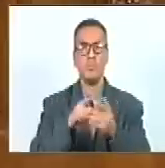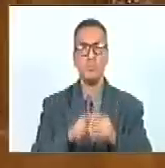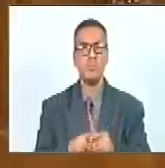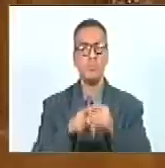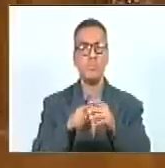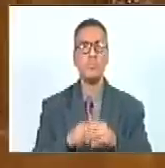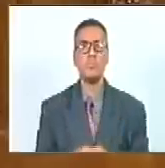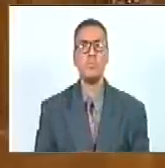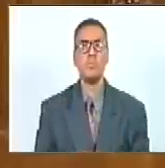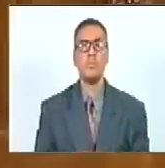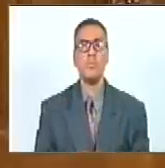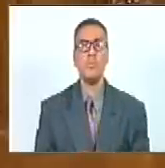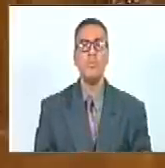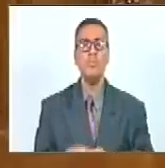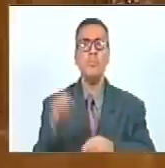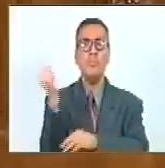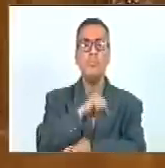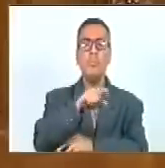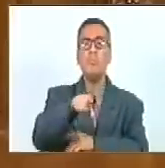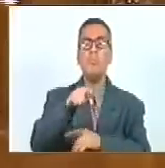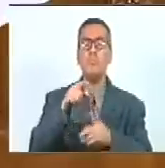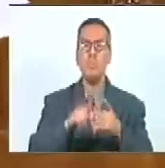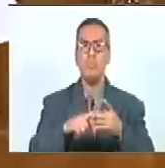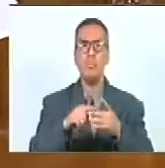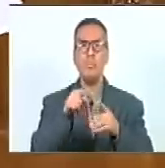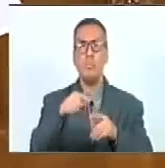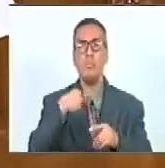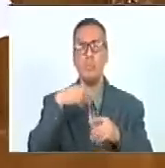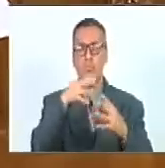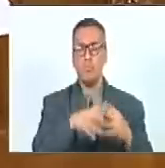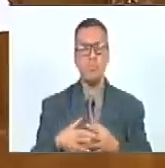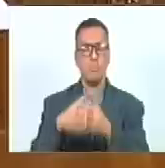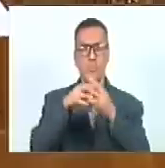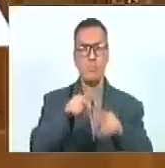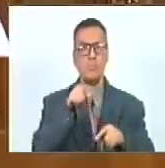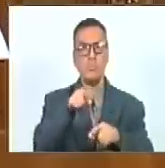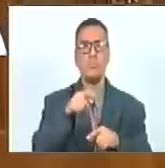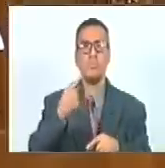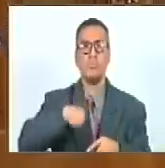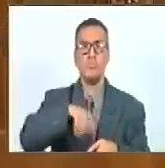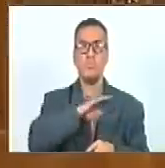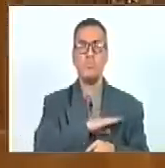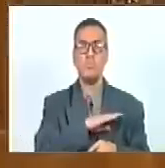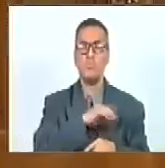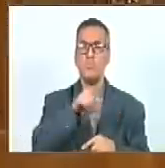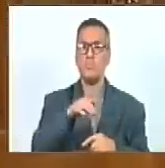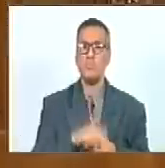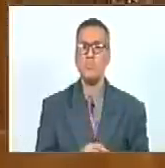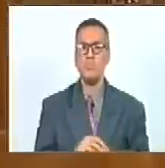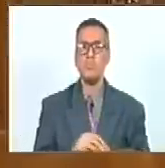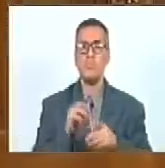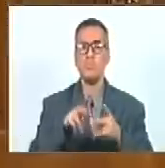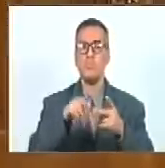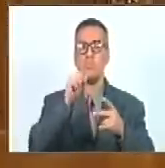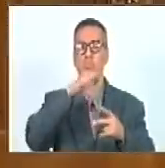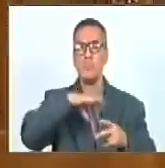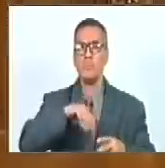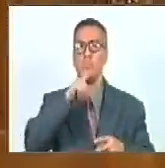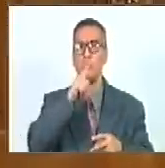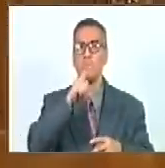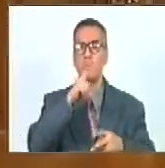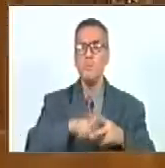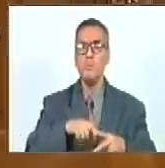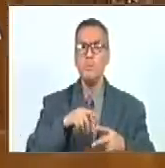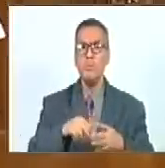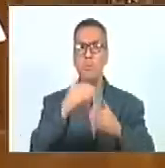coloniaje. Venceremos al hegemonismo yanqui y que está en su decadencia histórica,